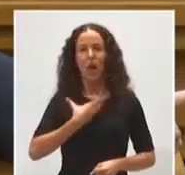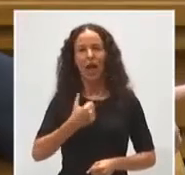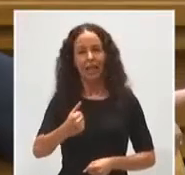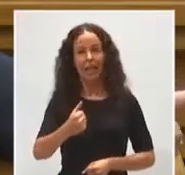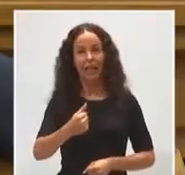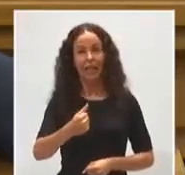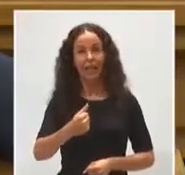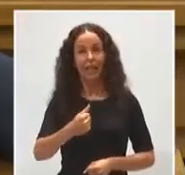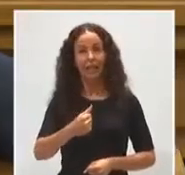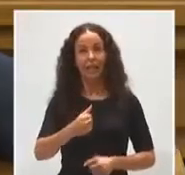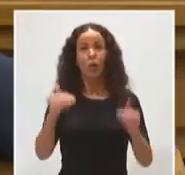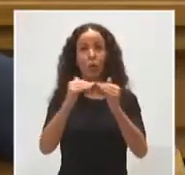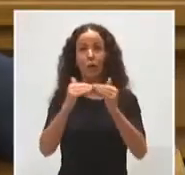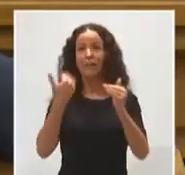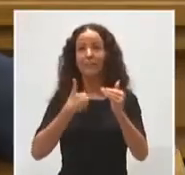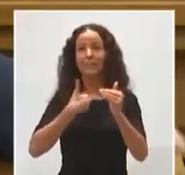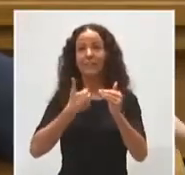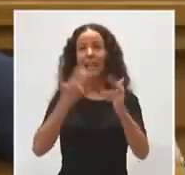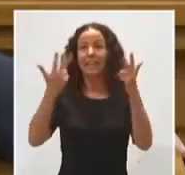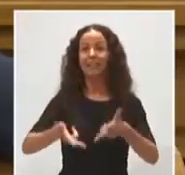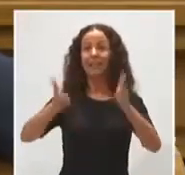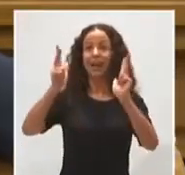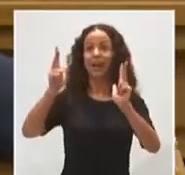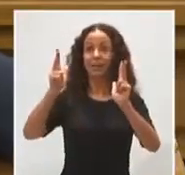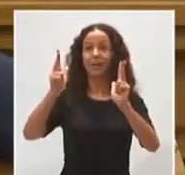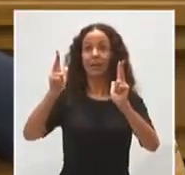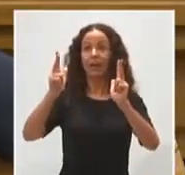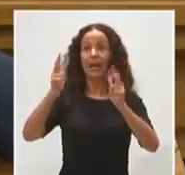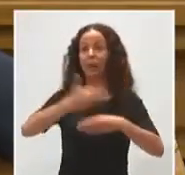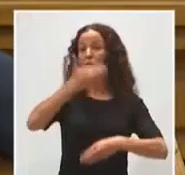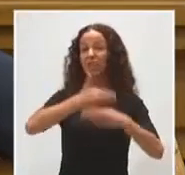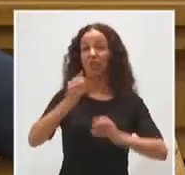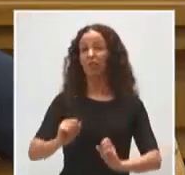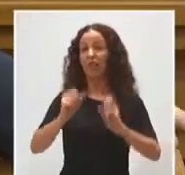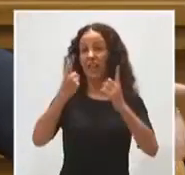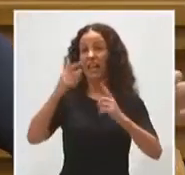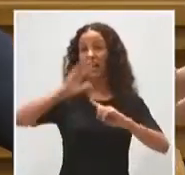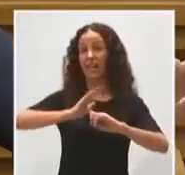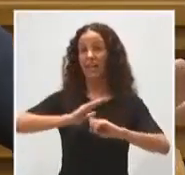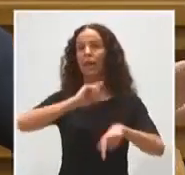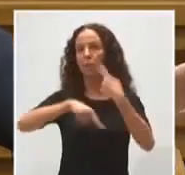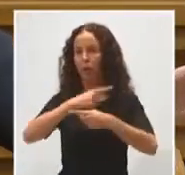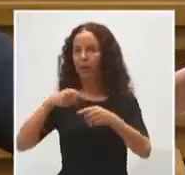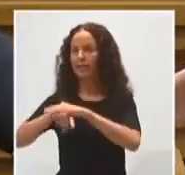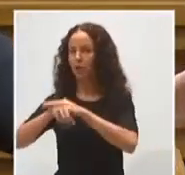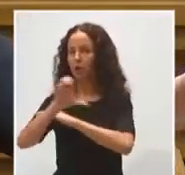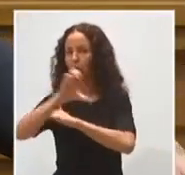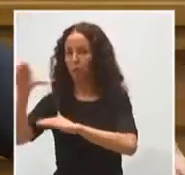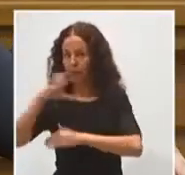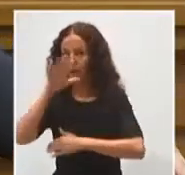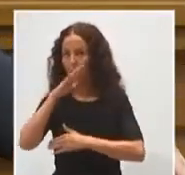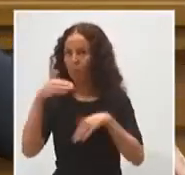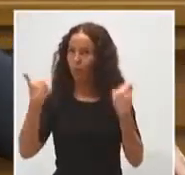el jueves sale a licitación en el boletín oficial de la comunidad autónoma después de haber pasado el trámite europeo porque vale mucho y hay que